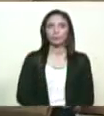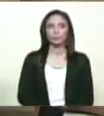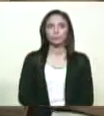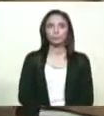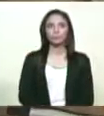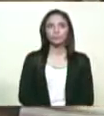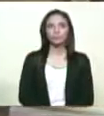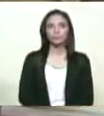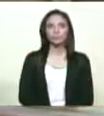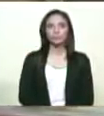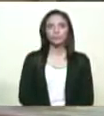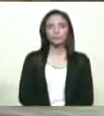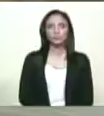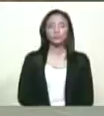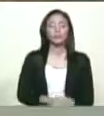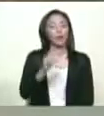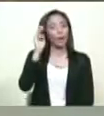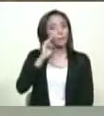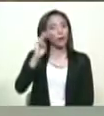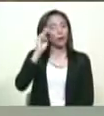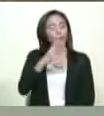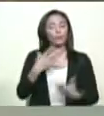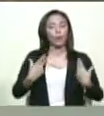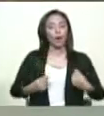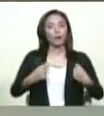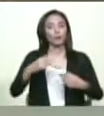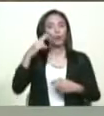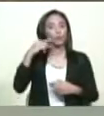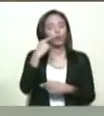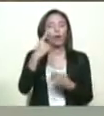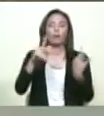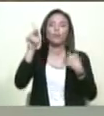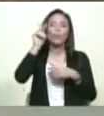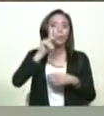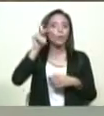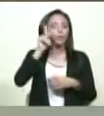como buen maestro que es habitual en nuestro profe